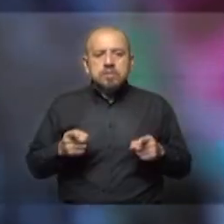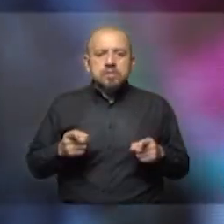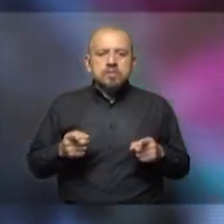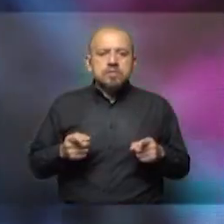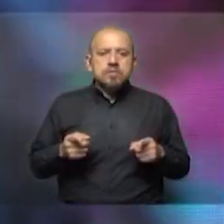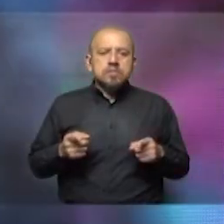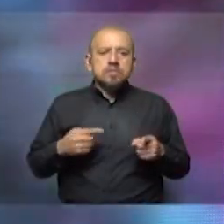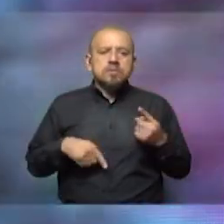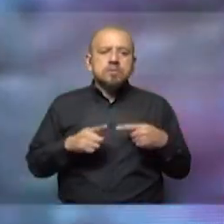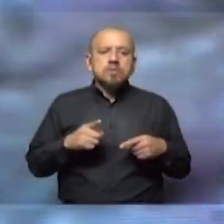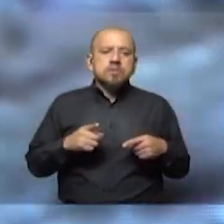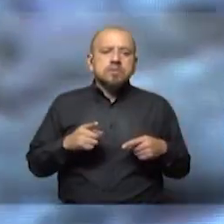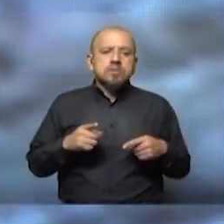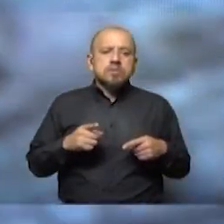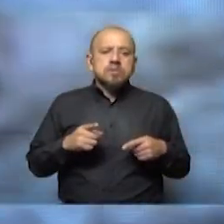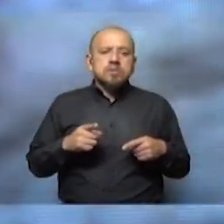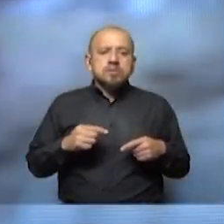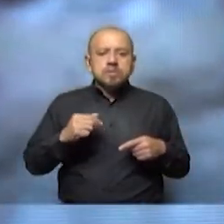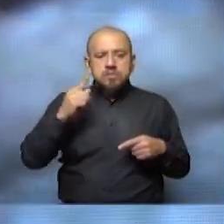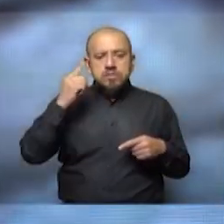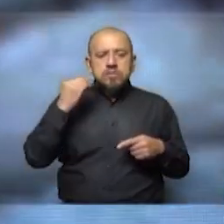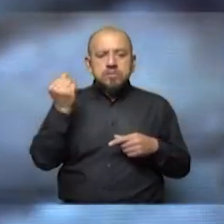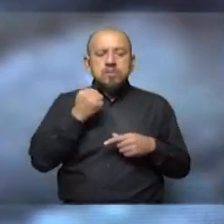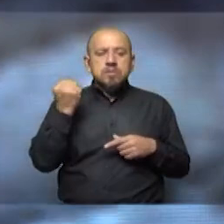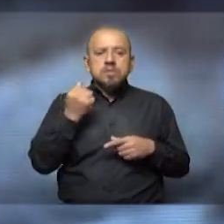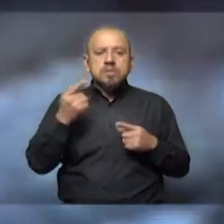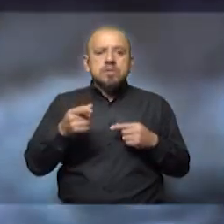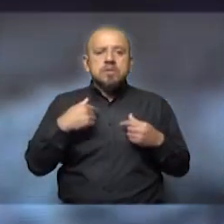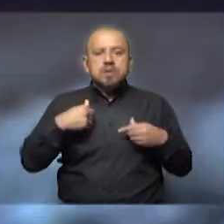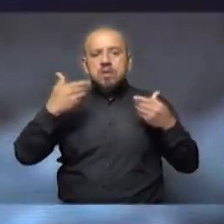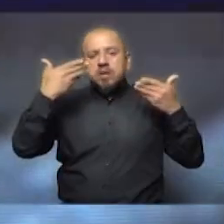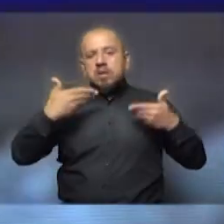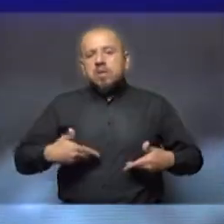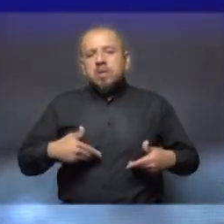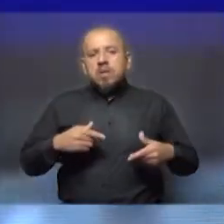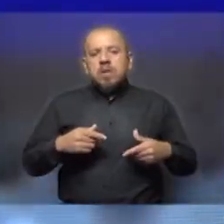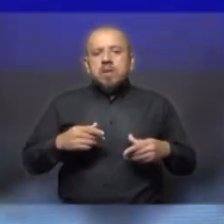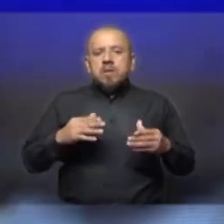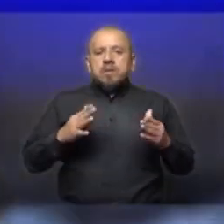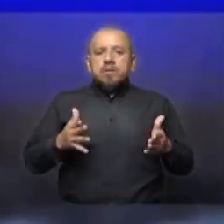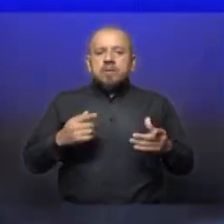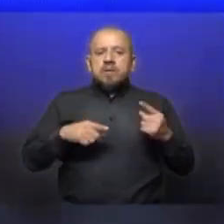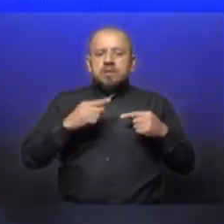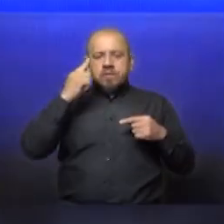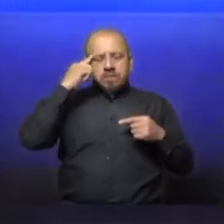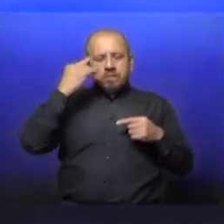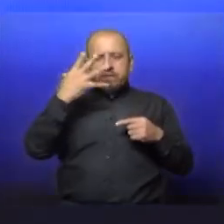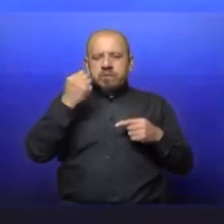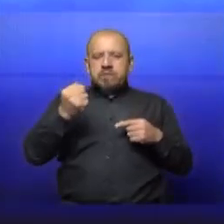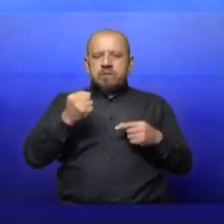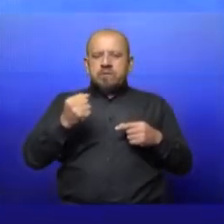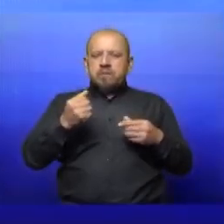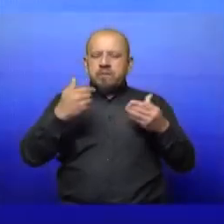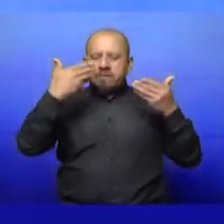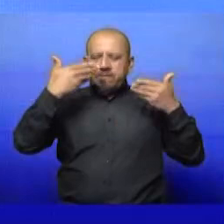entonces me parece que que es importante colocar la dimensión del cuerpo desde una perspectiva de entender el cuerpo en su en